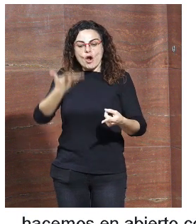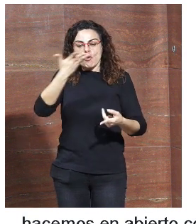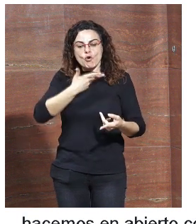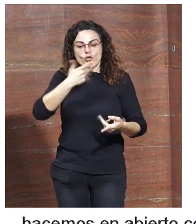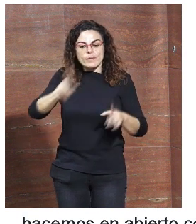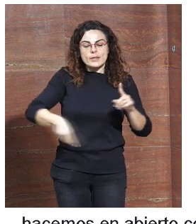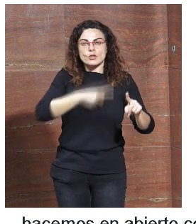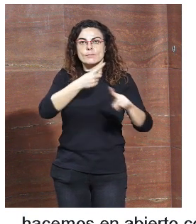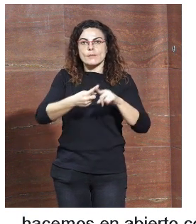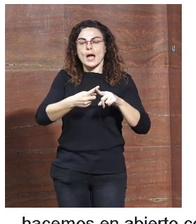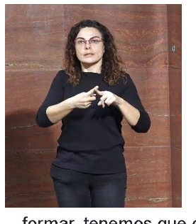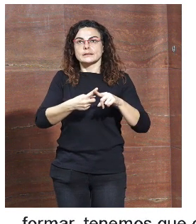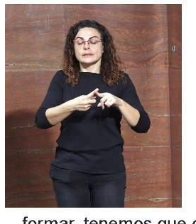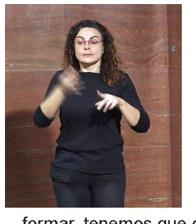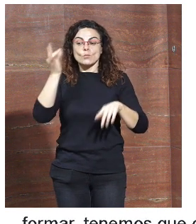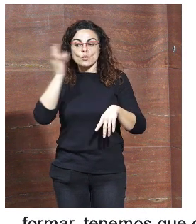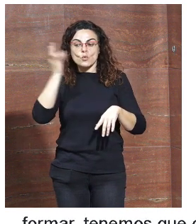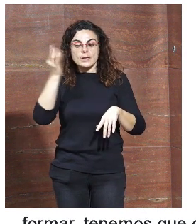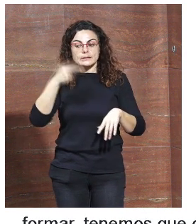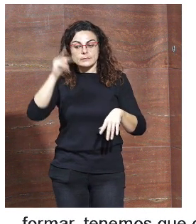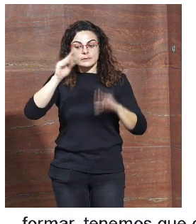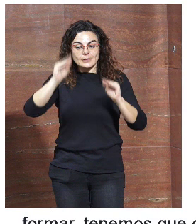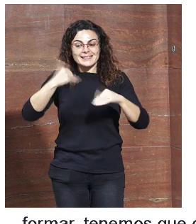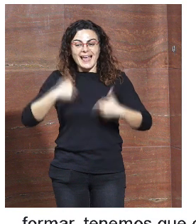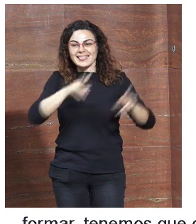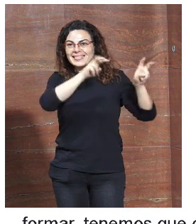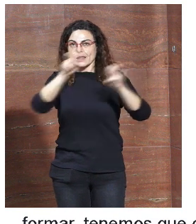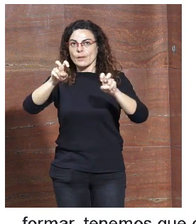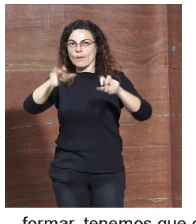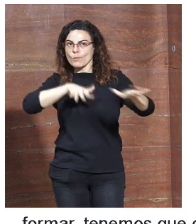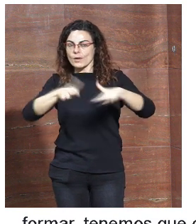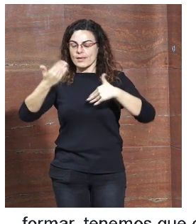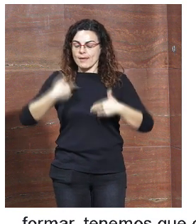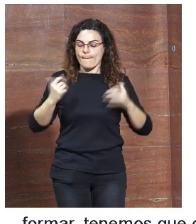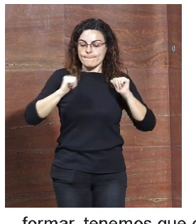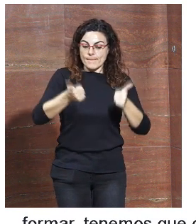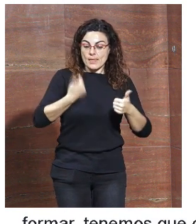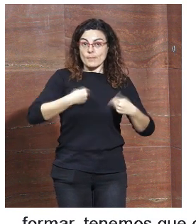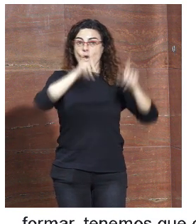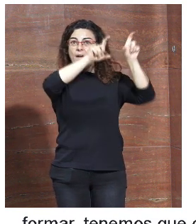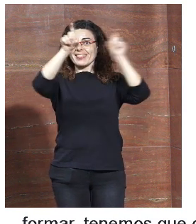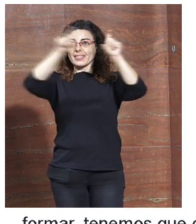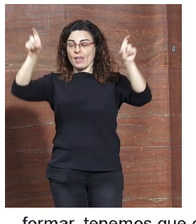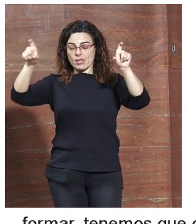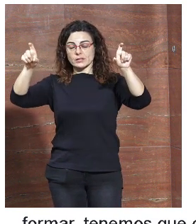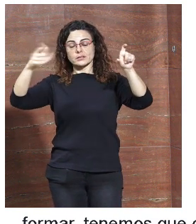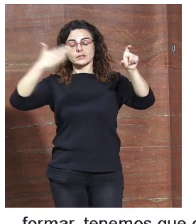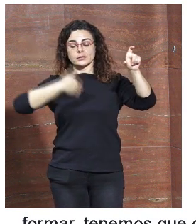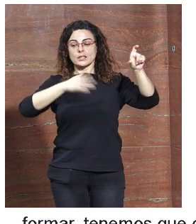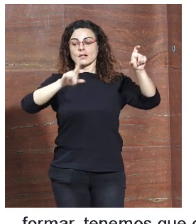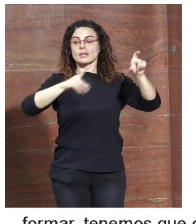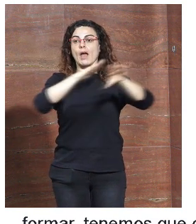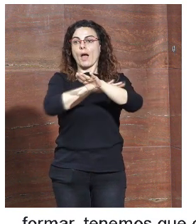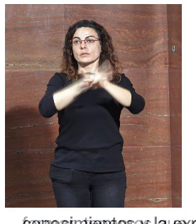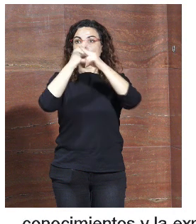y la experticia de las mujeres que ya se están dedicando a temas de movilidad, ¿no?, desde las entidades a la parte de la administración pública, con